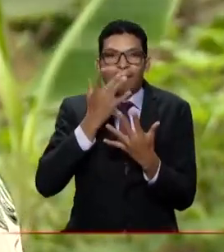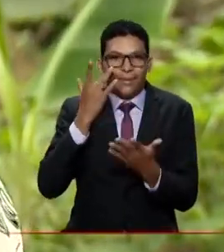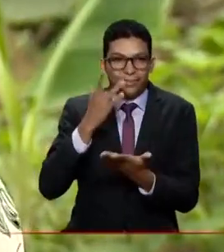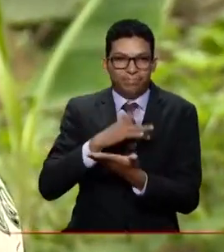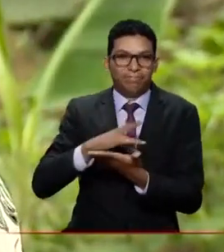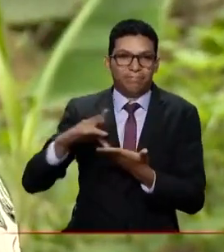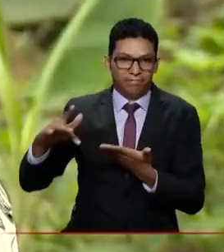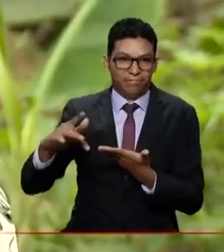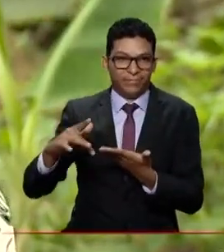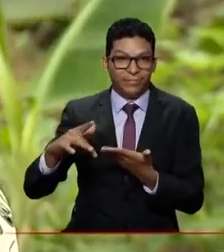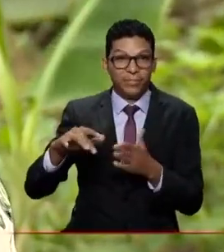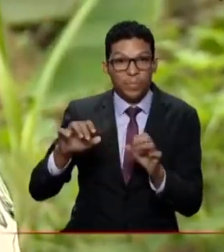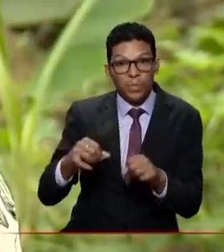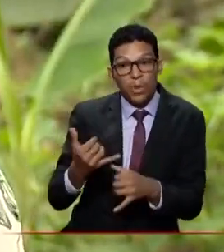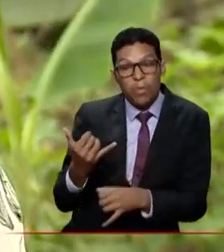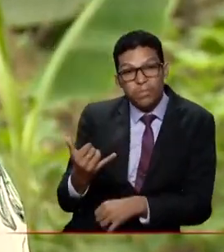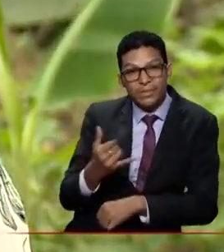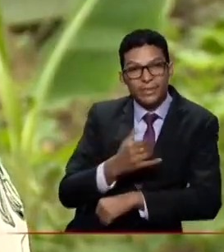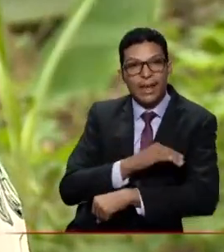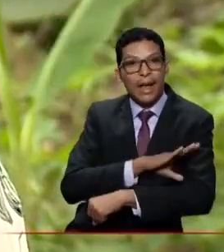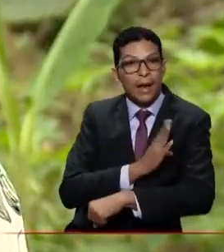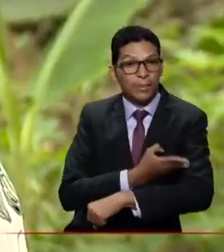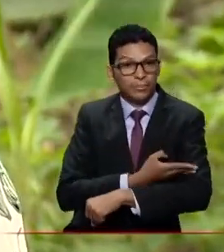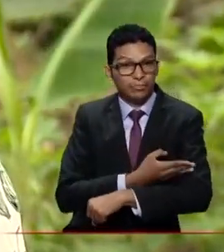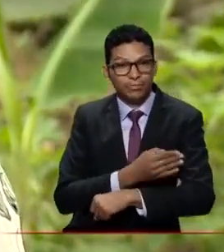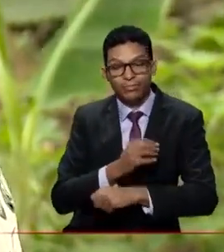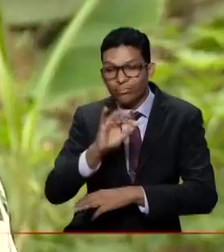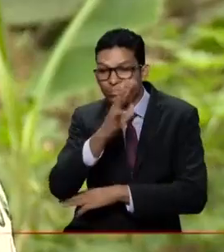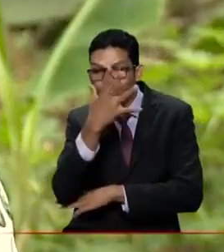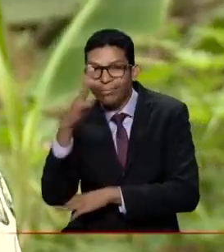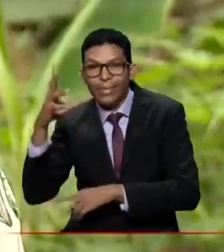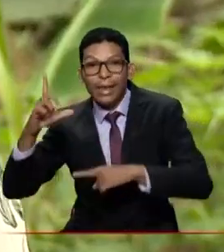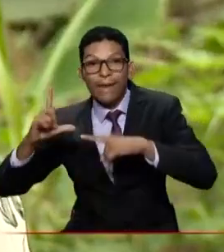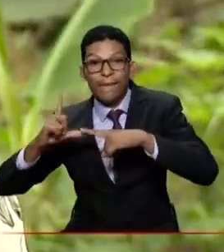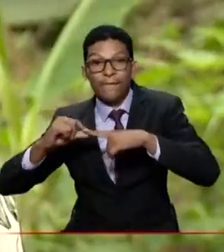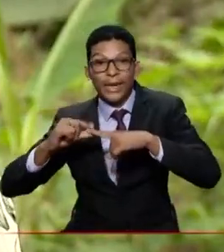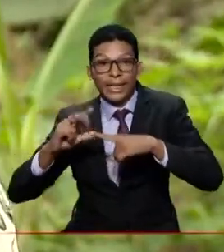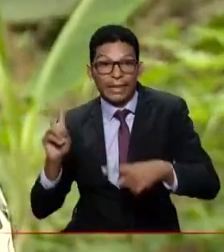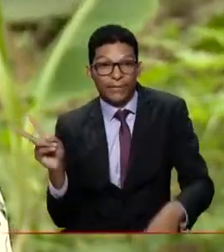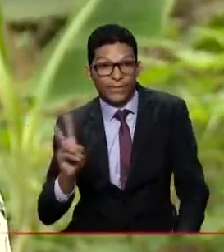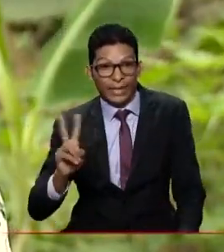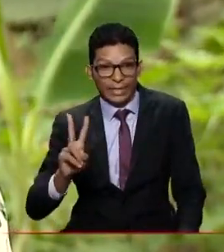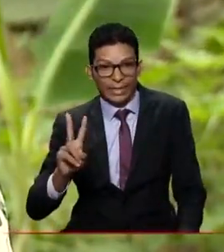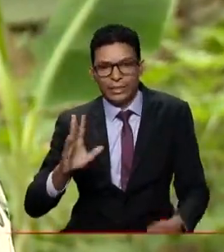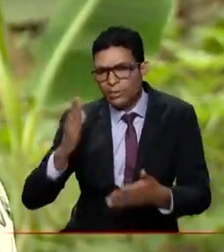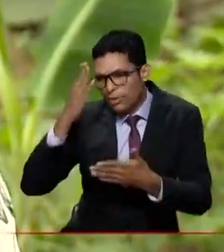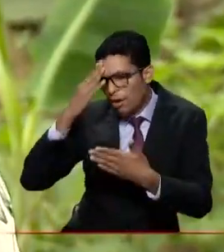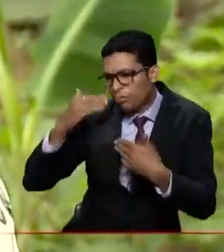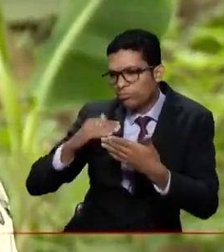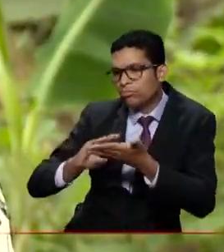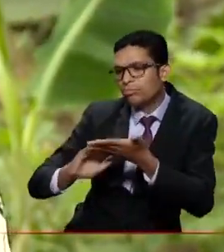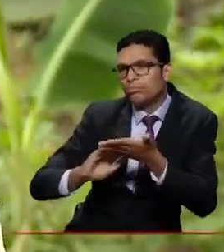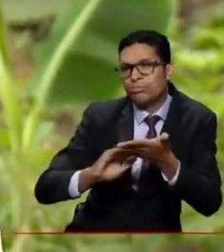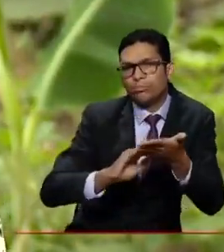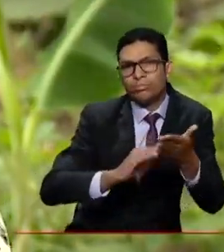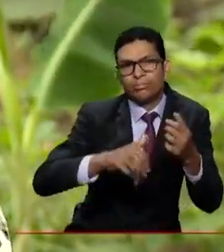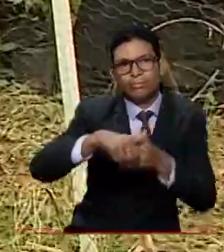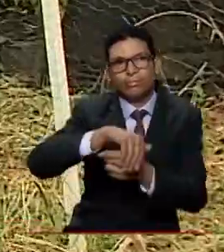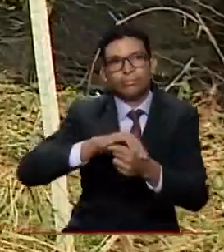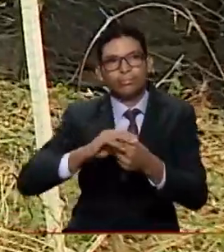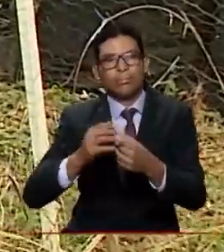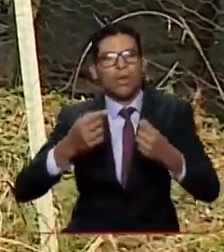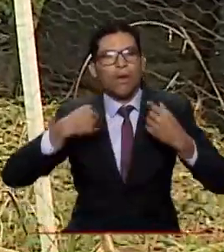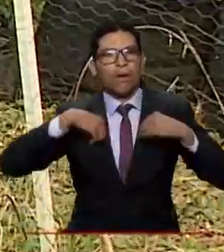la capacidad allí de tener plantas, de tener el color verde para sanar tantas situaciones que se requieren a nivel